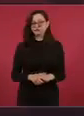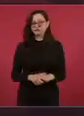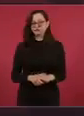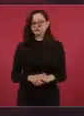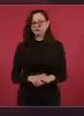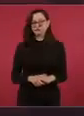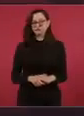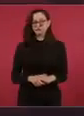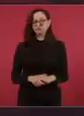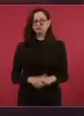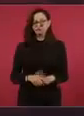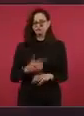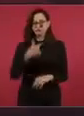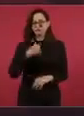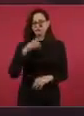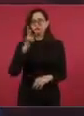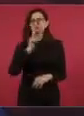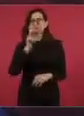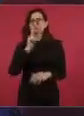demostrar